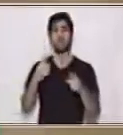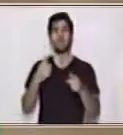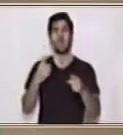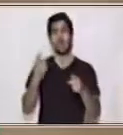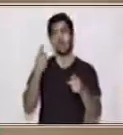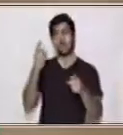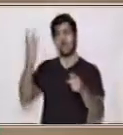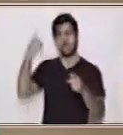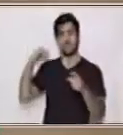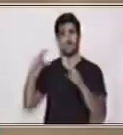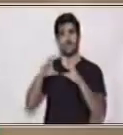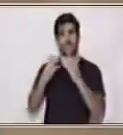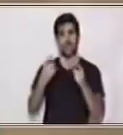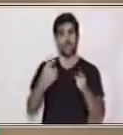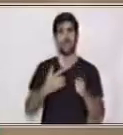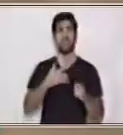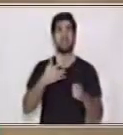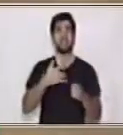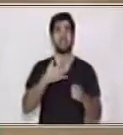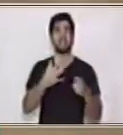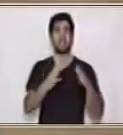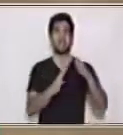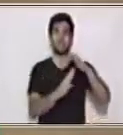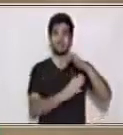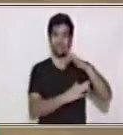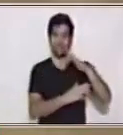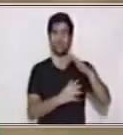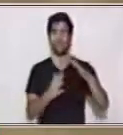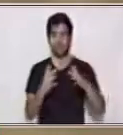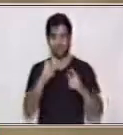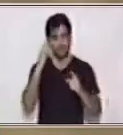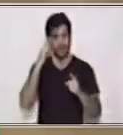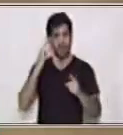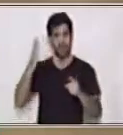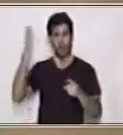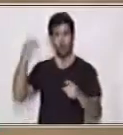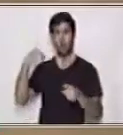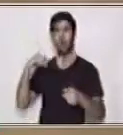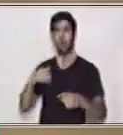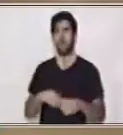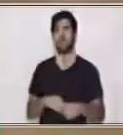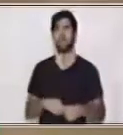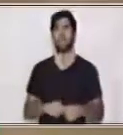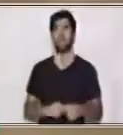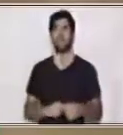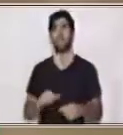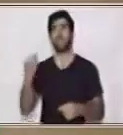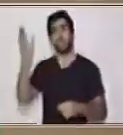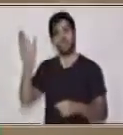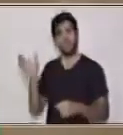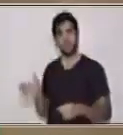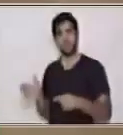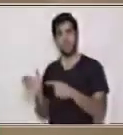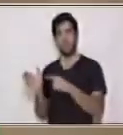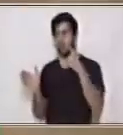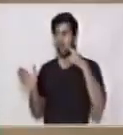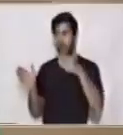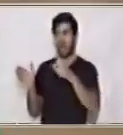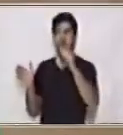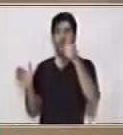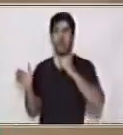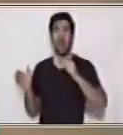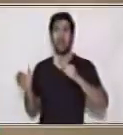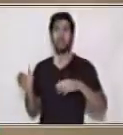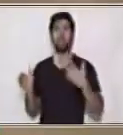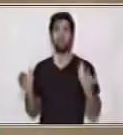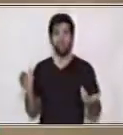anterior? Que vimos la sinestesia, la personificación. ¿Qué sensación te da a ti el helado?